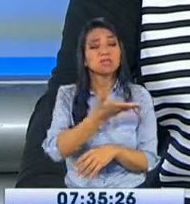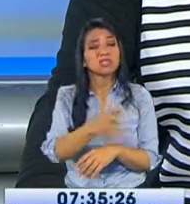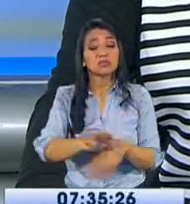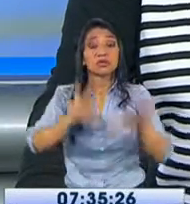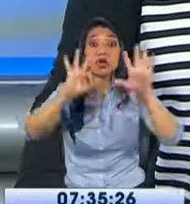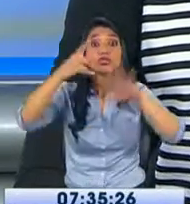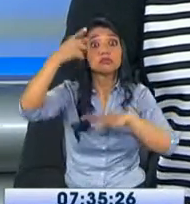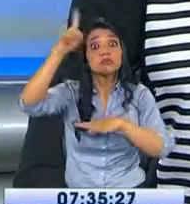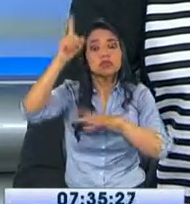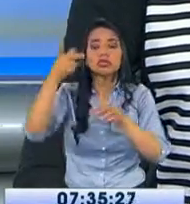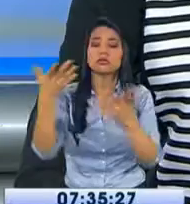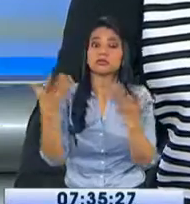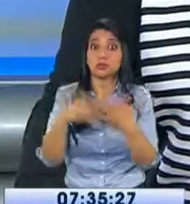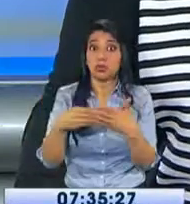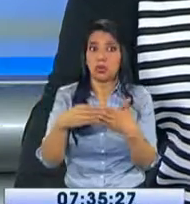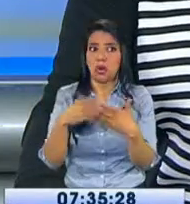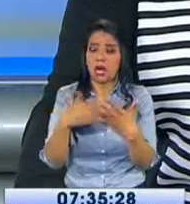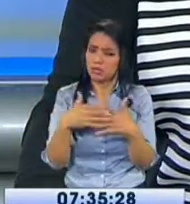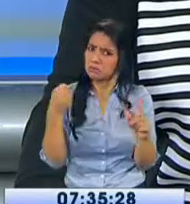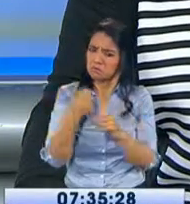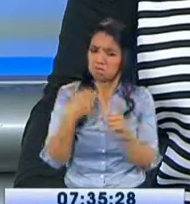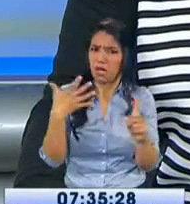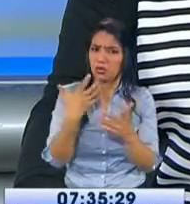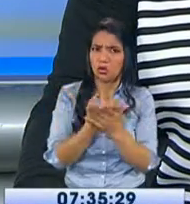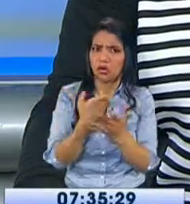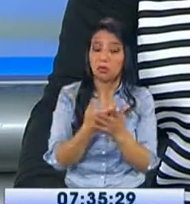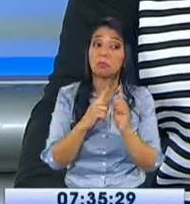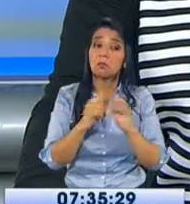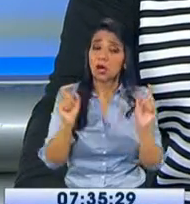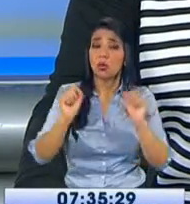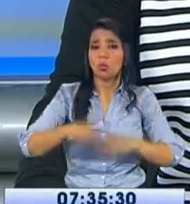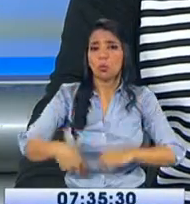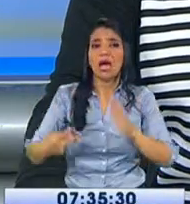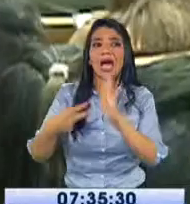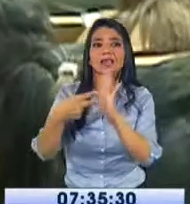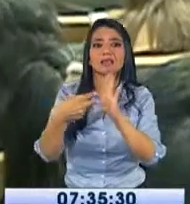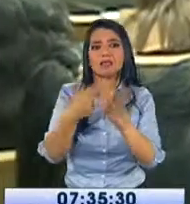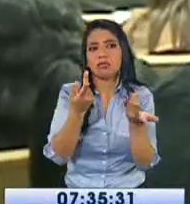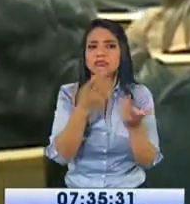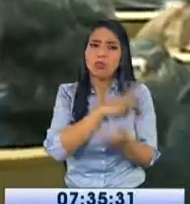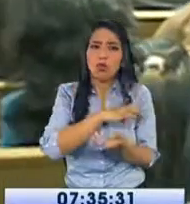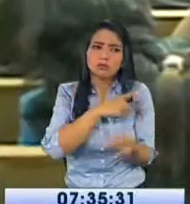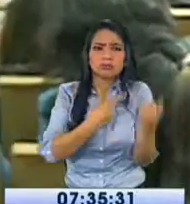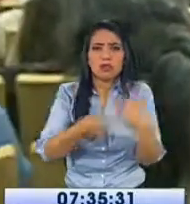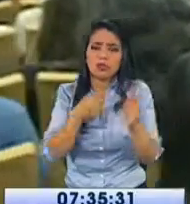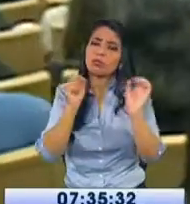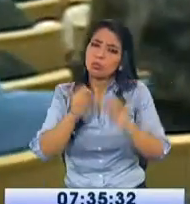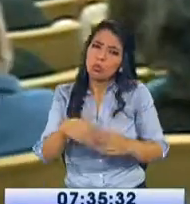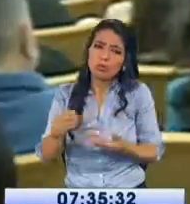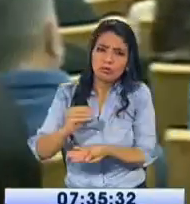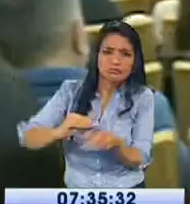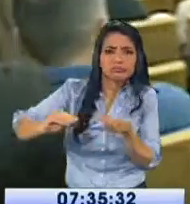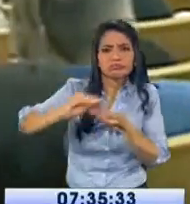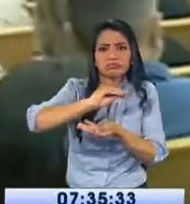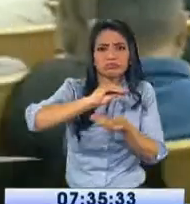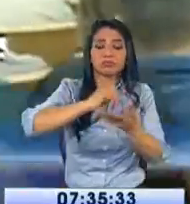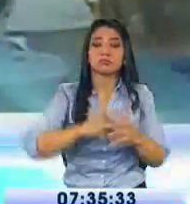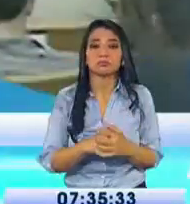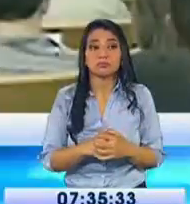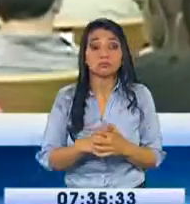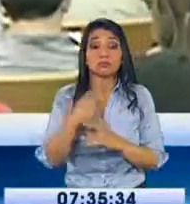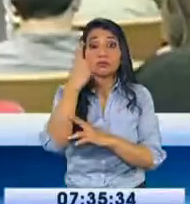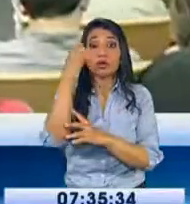millones de dólares, dinero que será recuperado con la venta de activos municipales. 12 votos a favor dieron luz verde